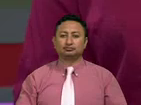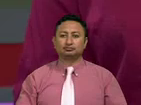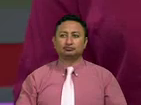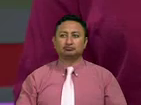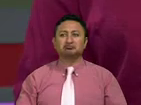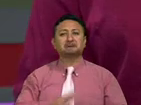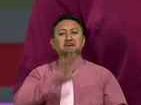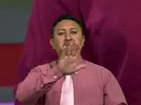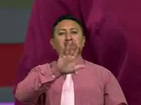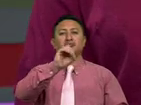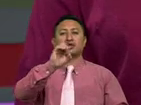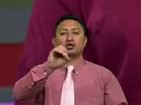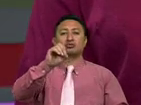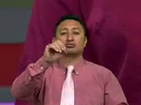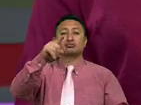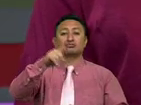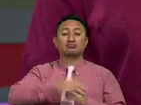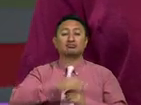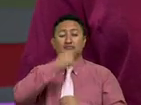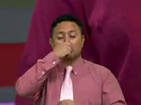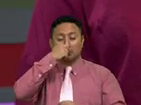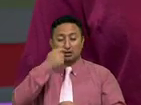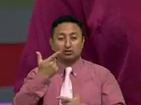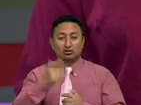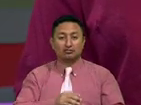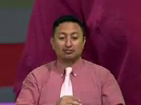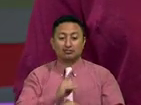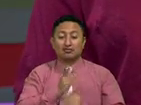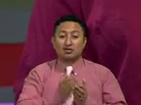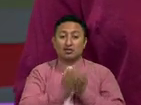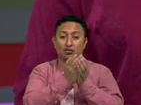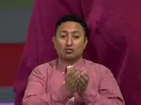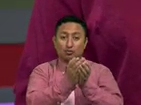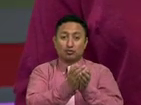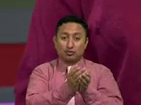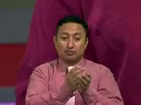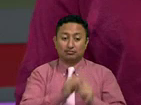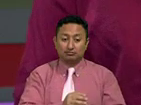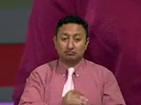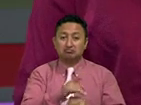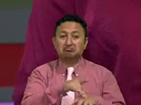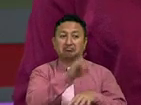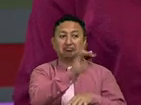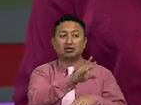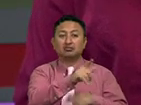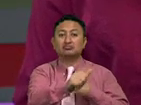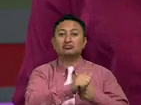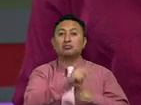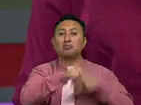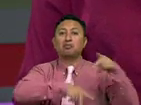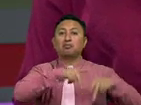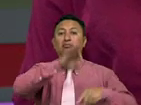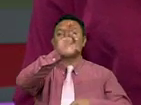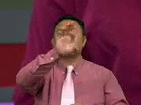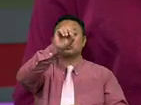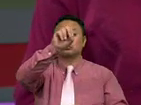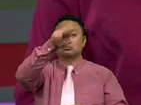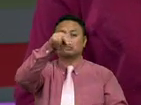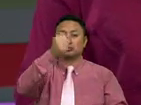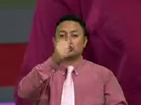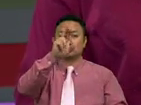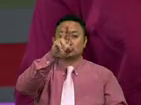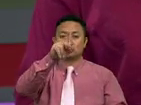Una tonelada de droga fue encontrada en el doble fondo de una embarcación pesquera. La lancha estaba abandonada cerca a la playa de Tonsupa, en el cantón